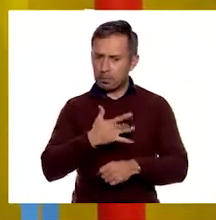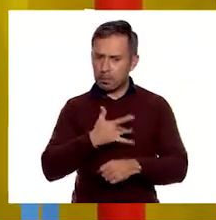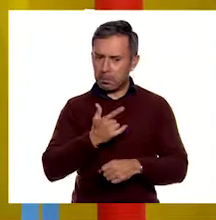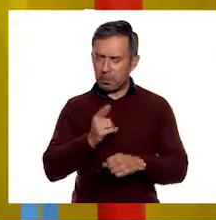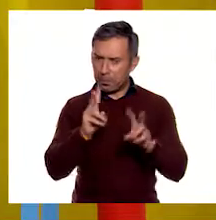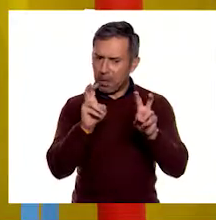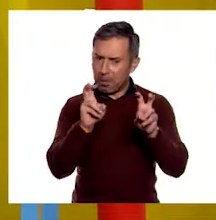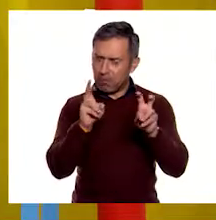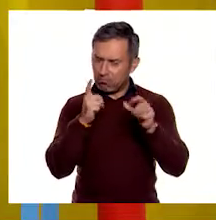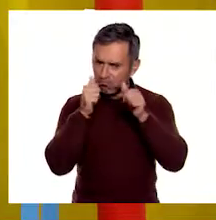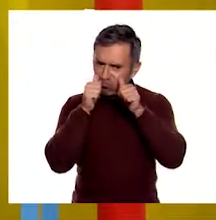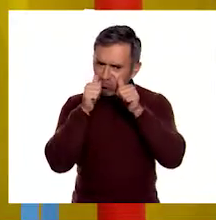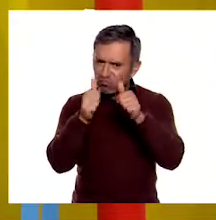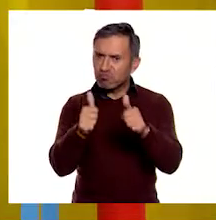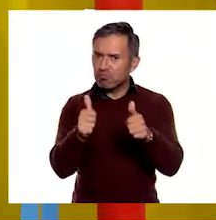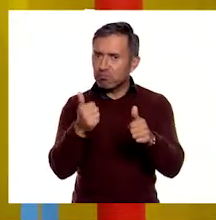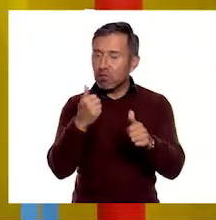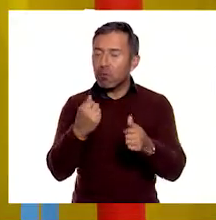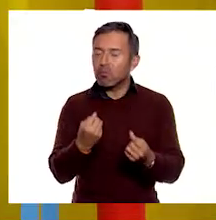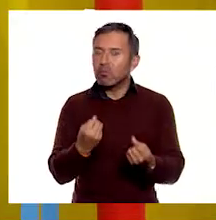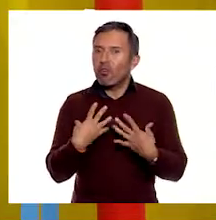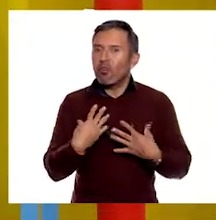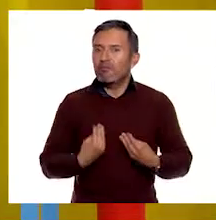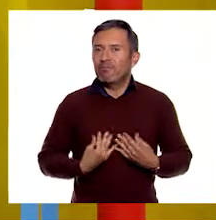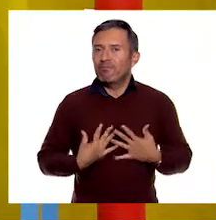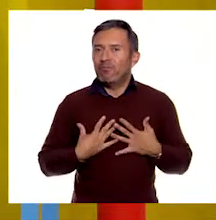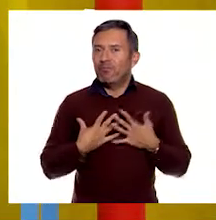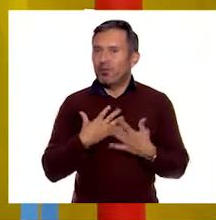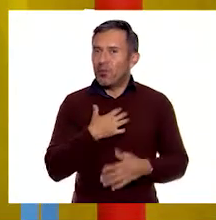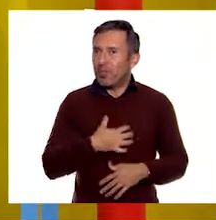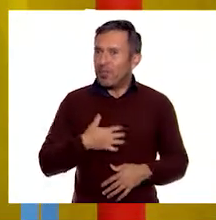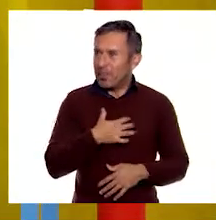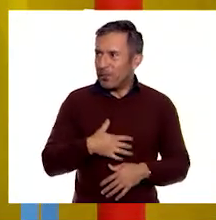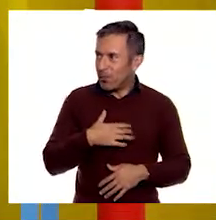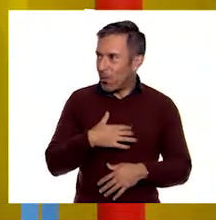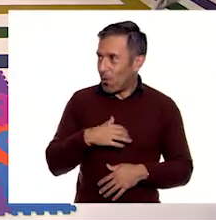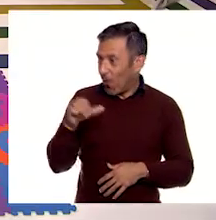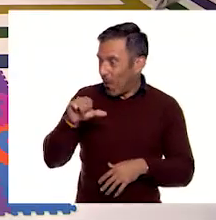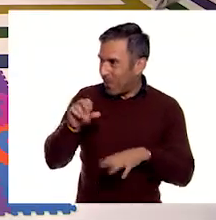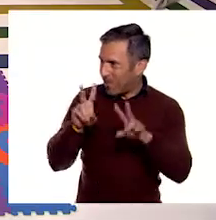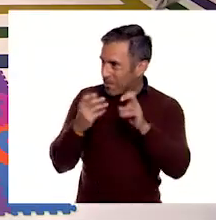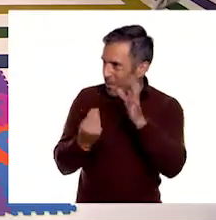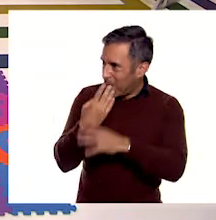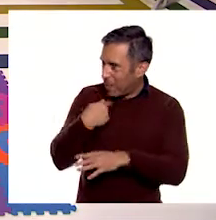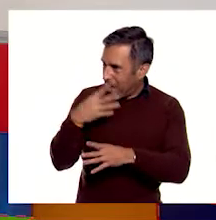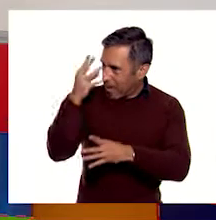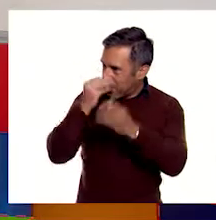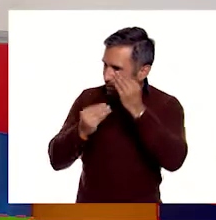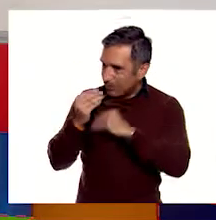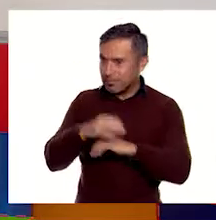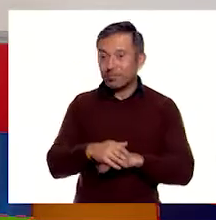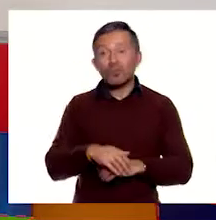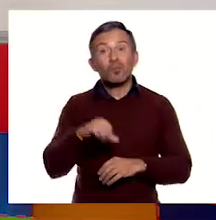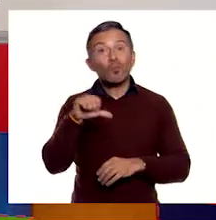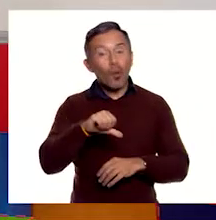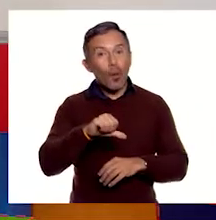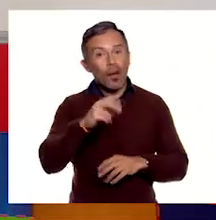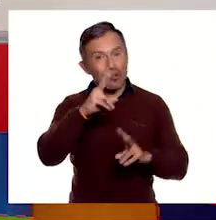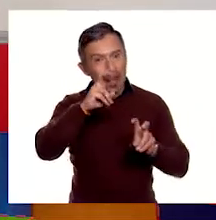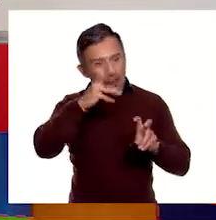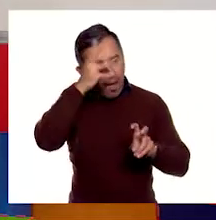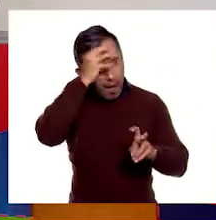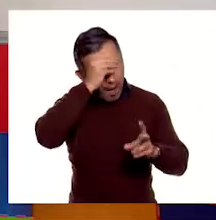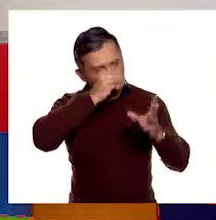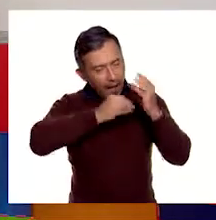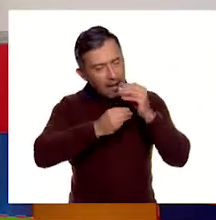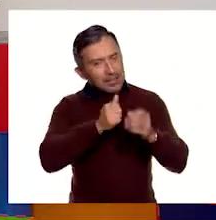centrado y esta felicidad que me da saber que hoy aprendí algo nuevo. Muy bien. Hoy aprendiste algo nuevo, mañana